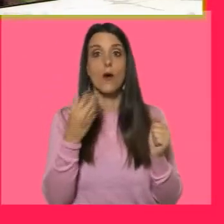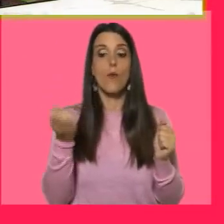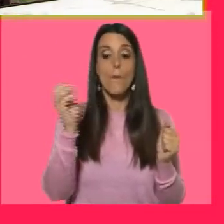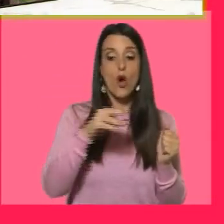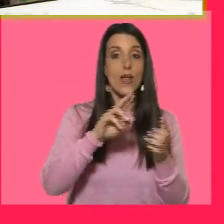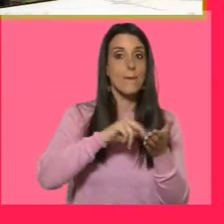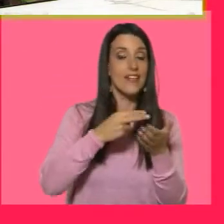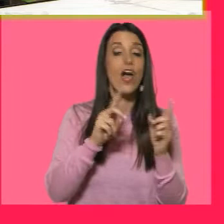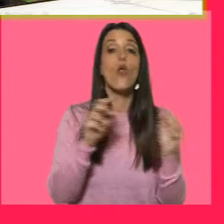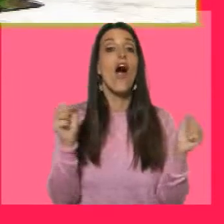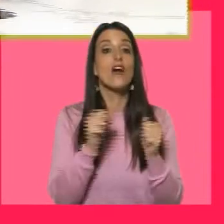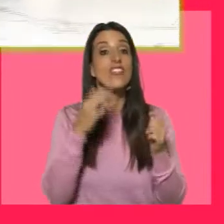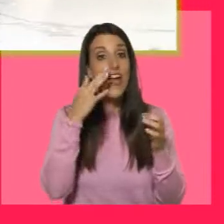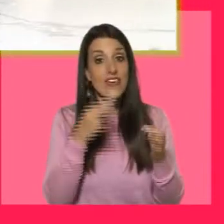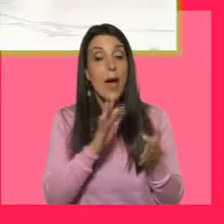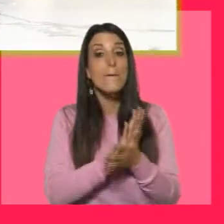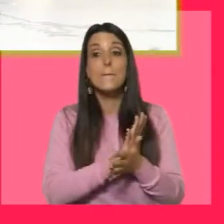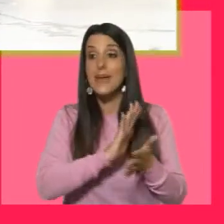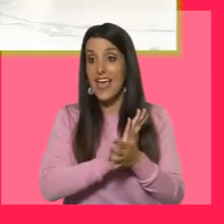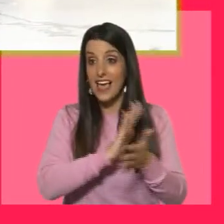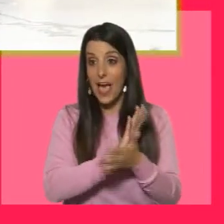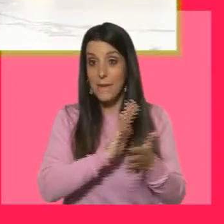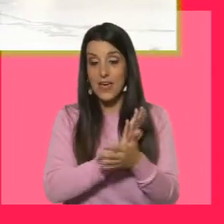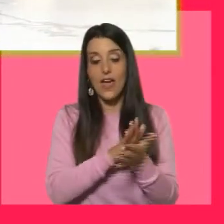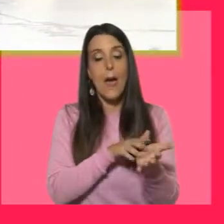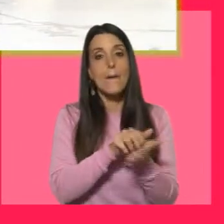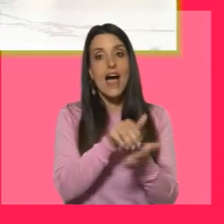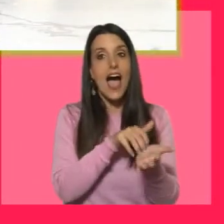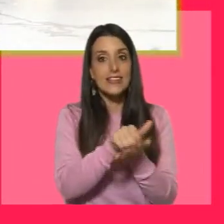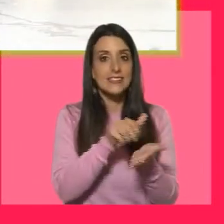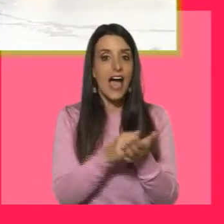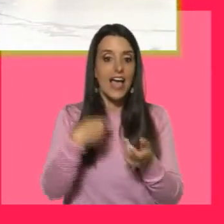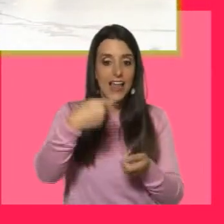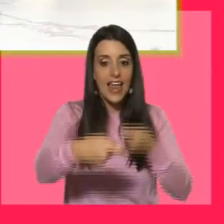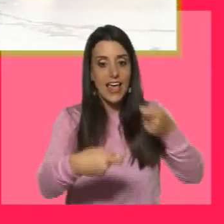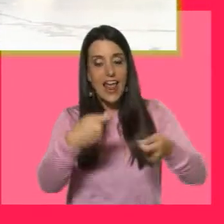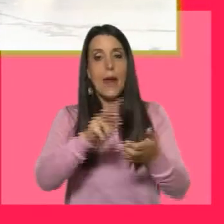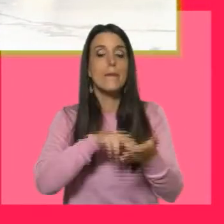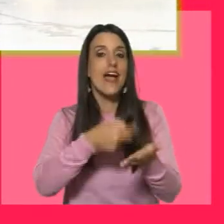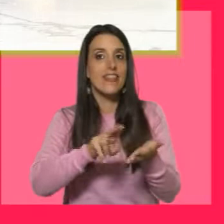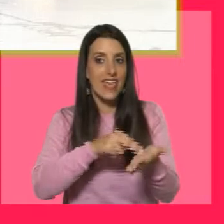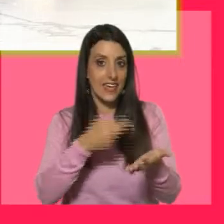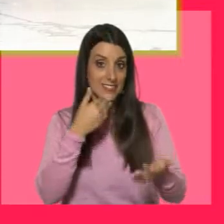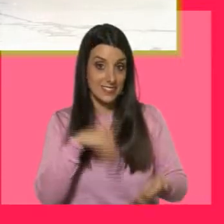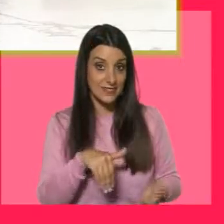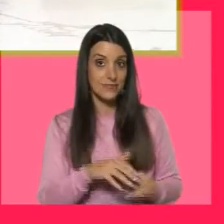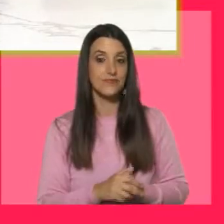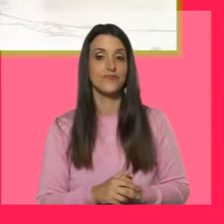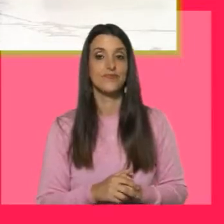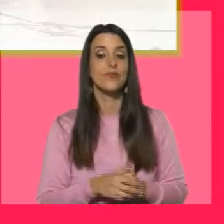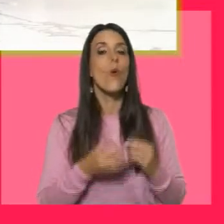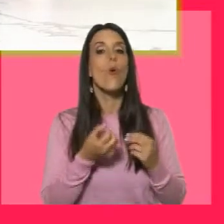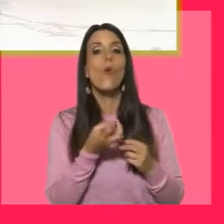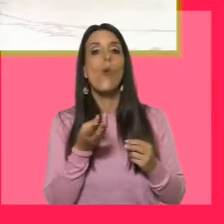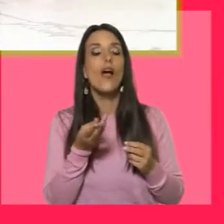la manteca porque realmente se te va a pegar todo, porque es lógico, es una masa que en realidad tiene que ir incorporando toda esa manteca que está semiderretida. ¿Cuánto le